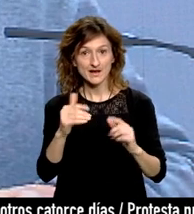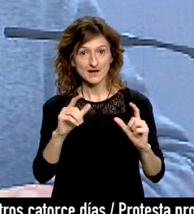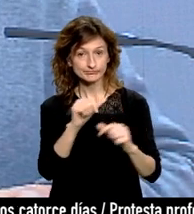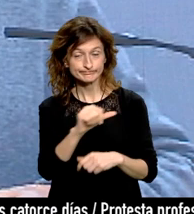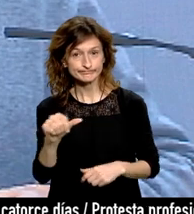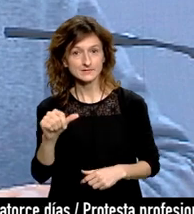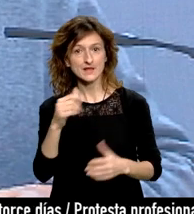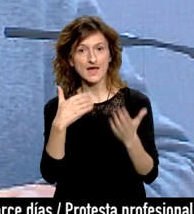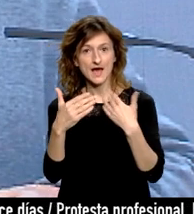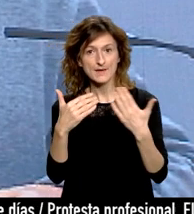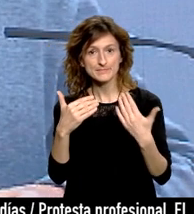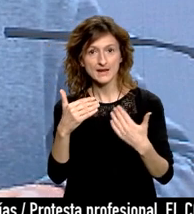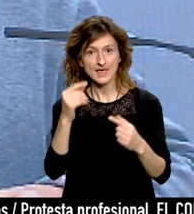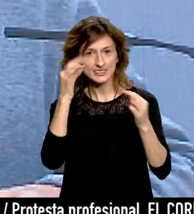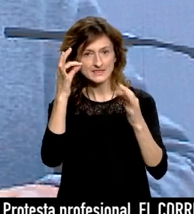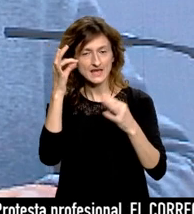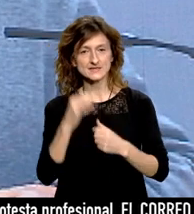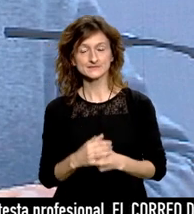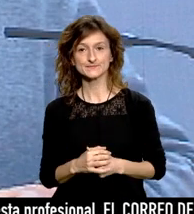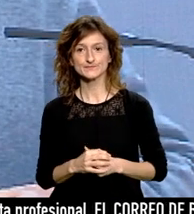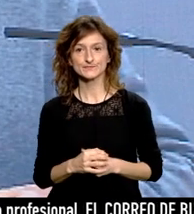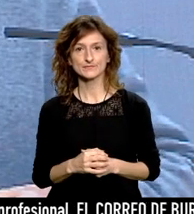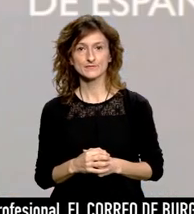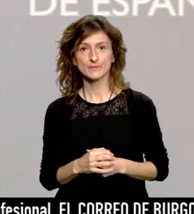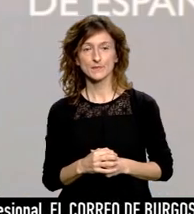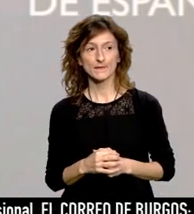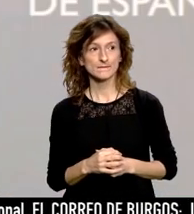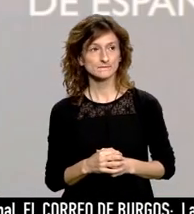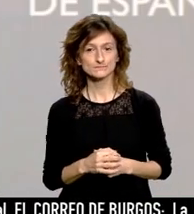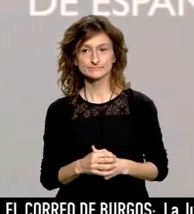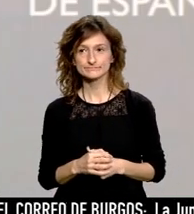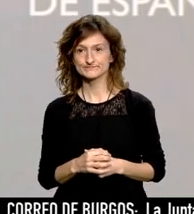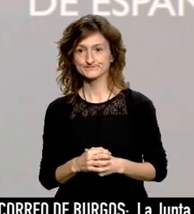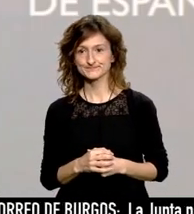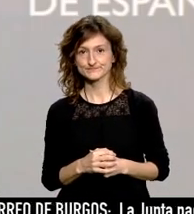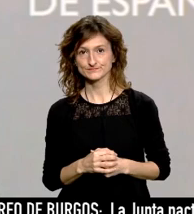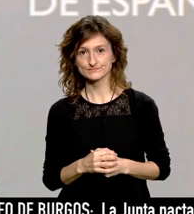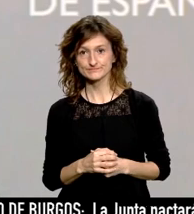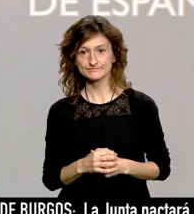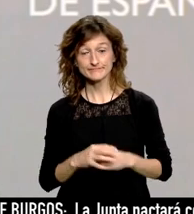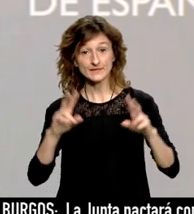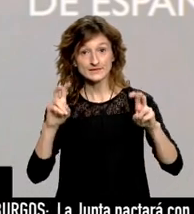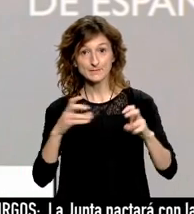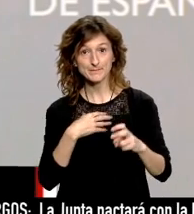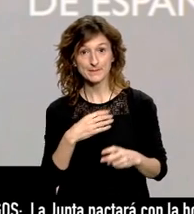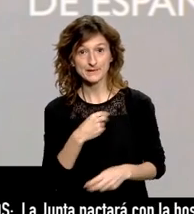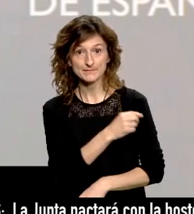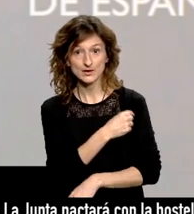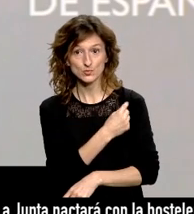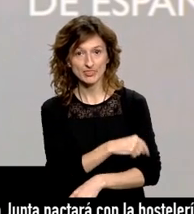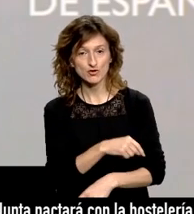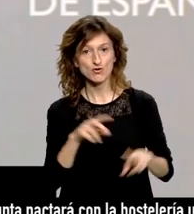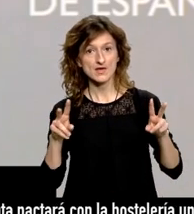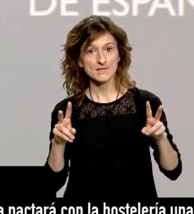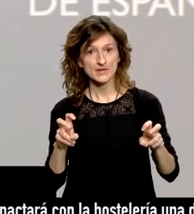semana comenzará a hablarse de esos detalles. En cuanto al documento de vacunación, sí que